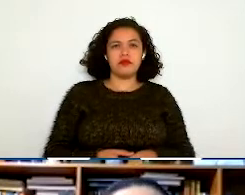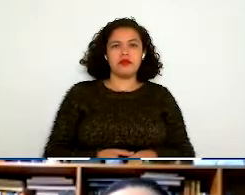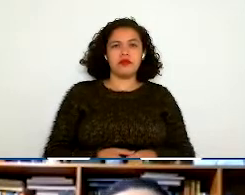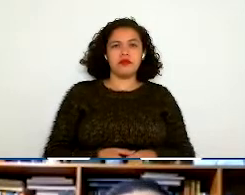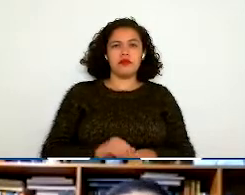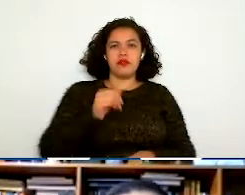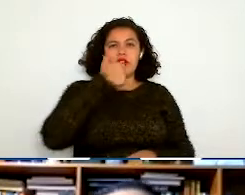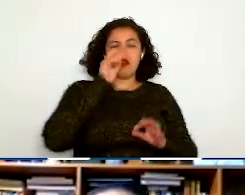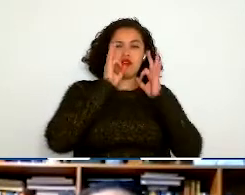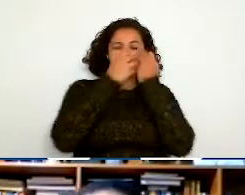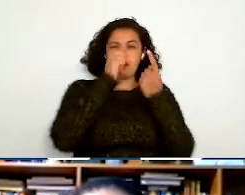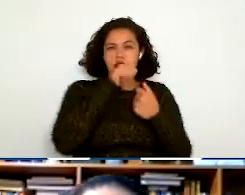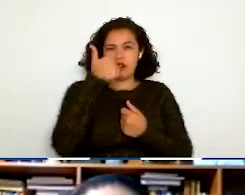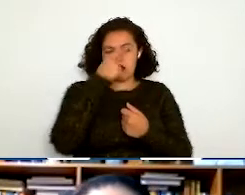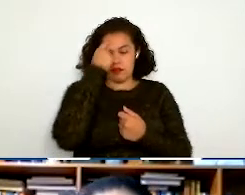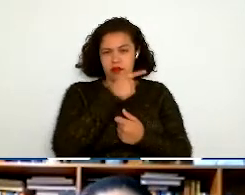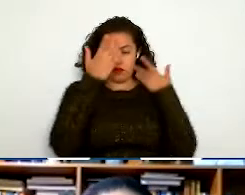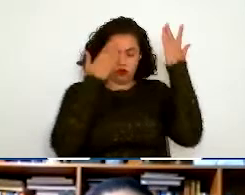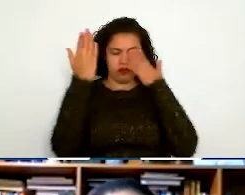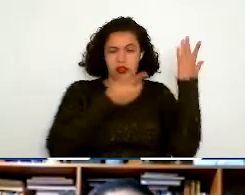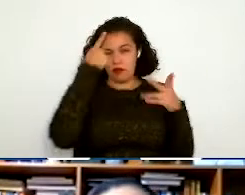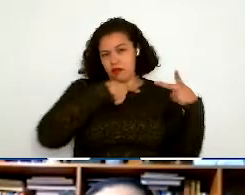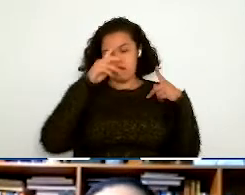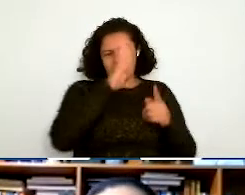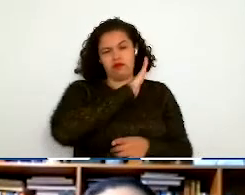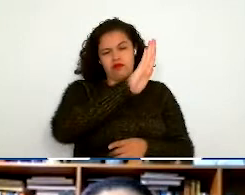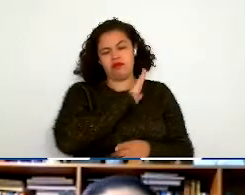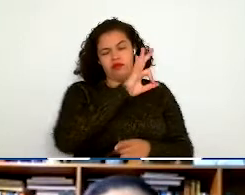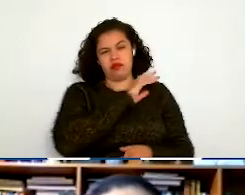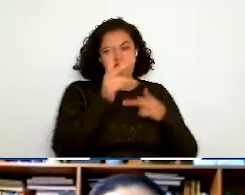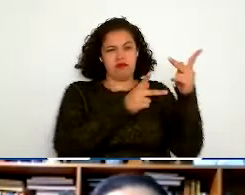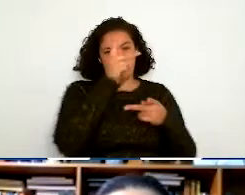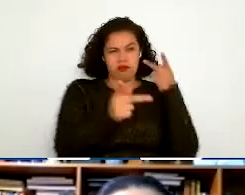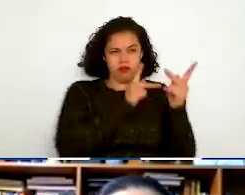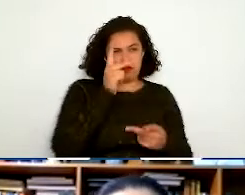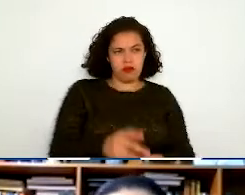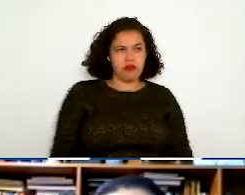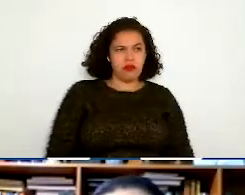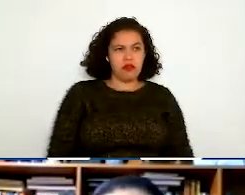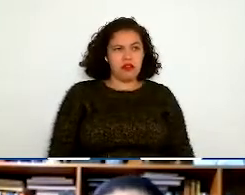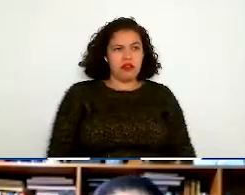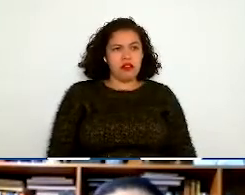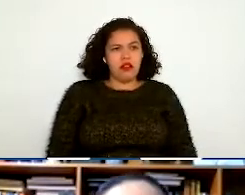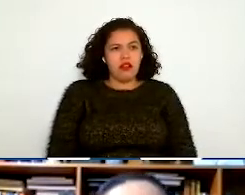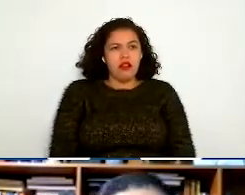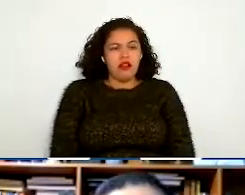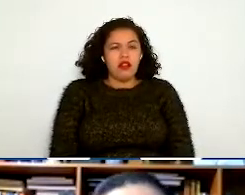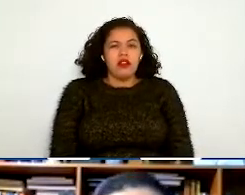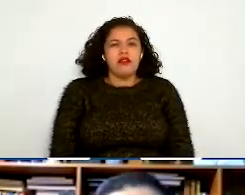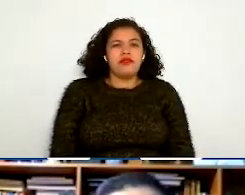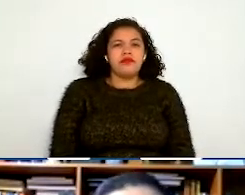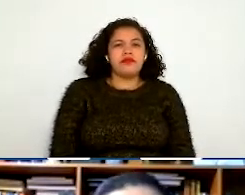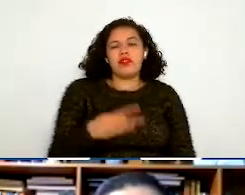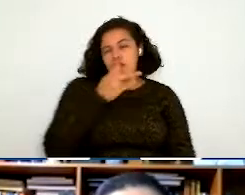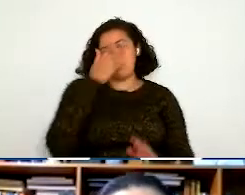explorar esto que preguntarlo directamente a la persona, que conversar con la persona sobre qué construcción ya